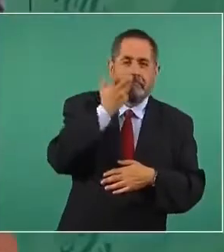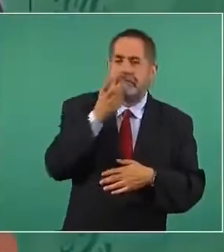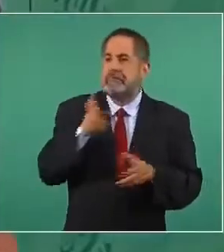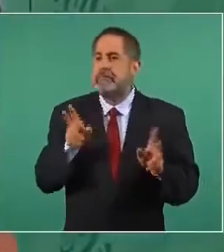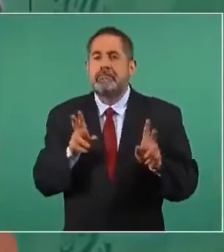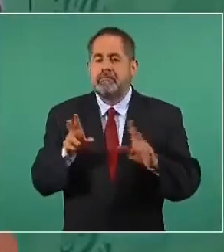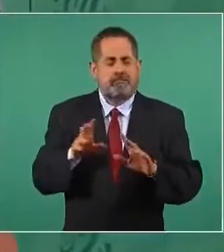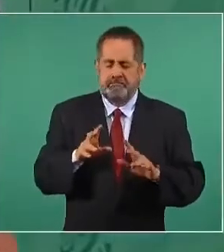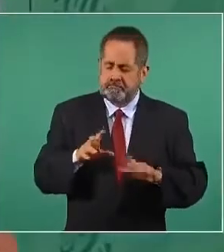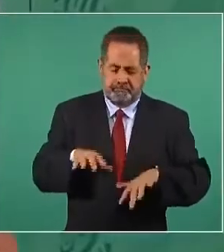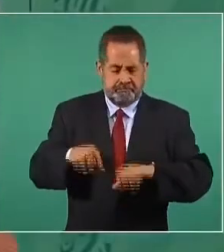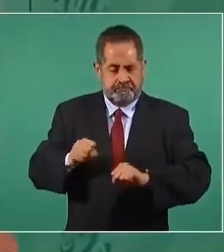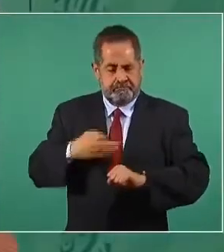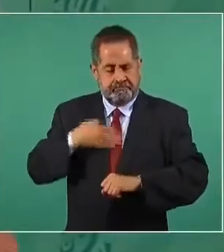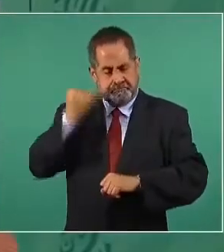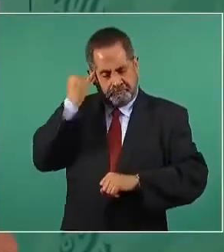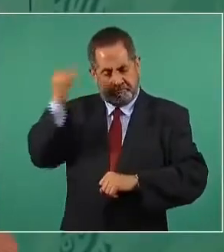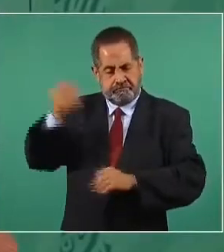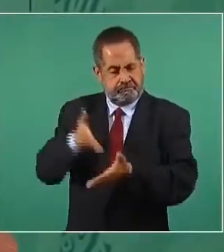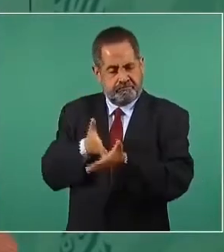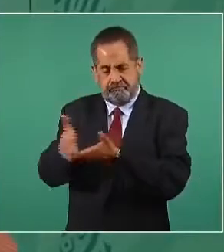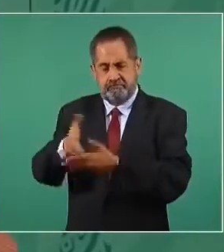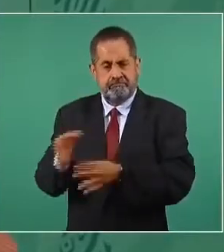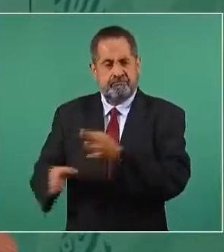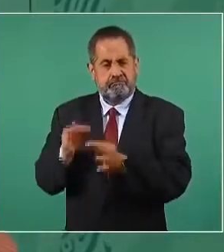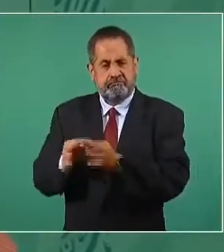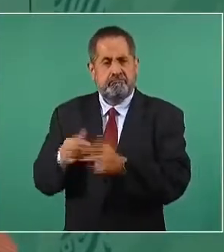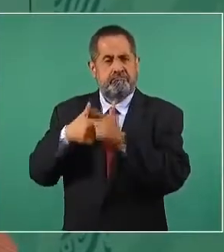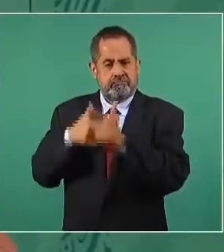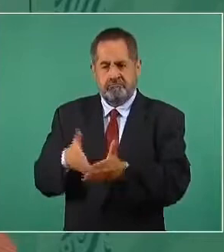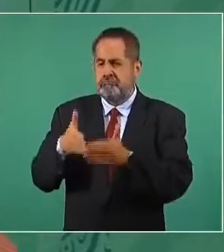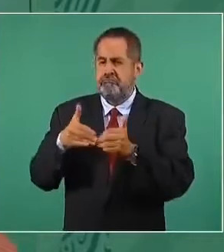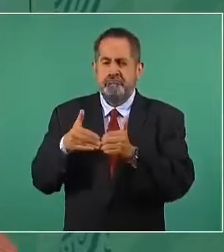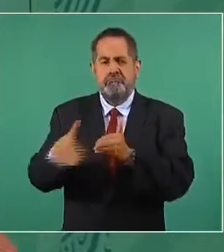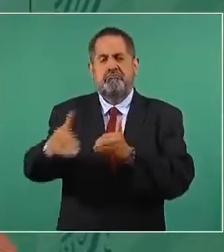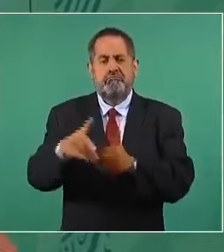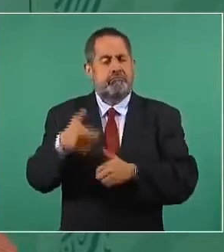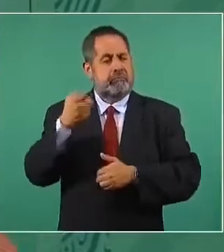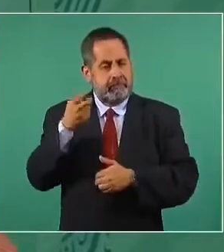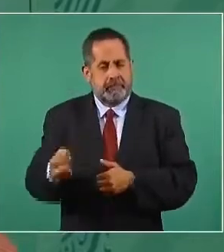es anclarse. Es decir, esto es lo que nosotros